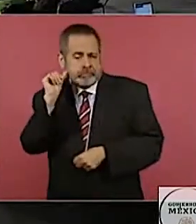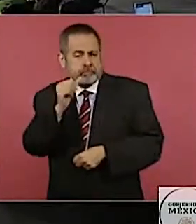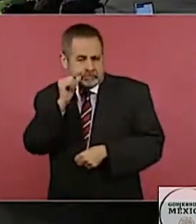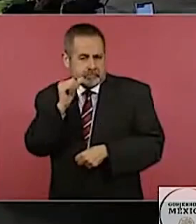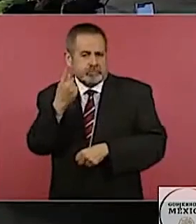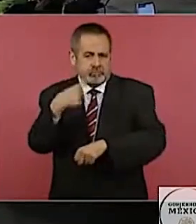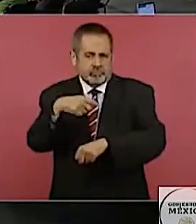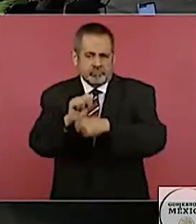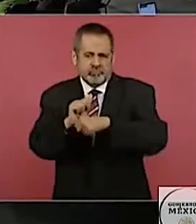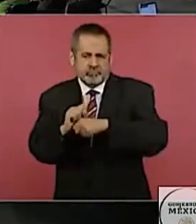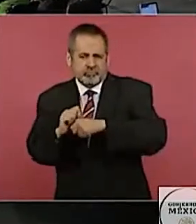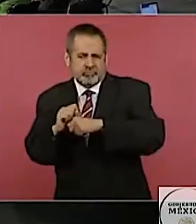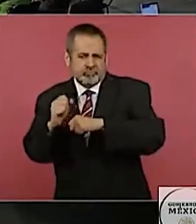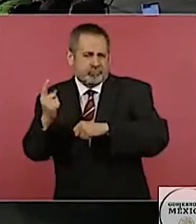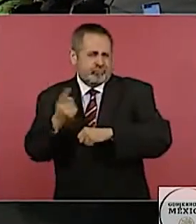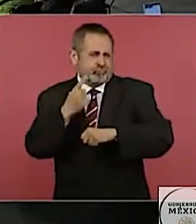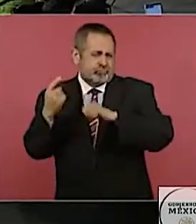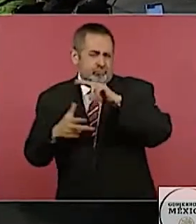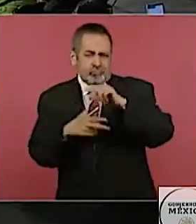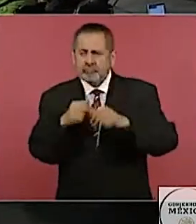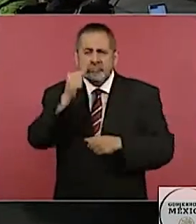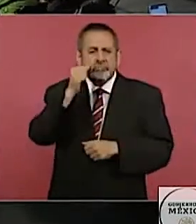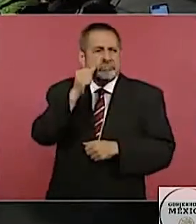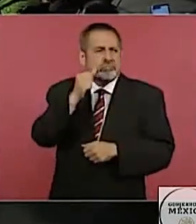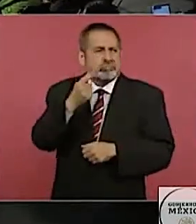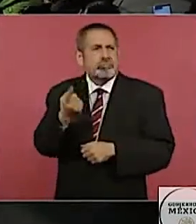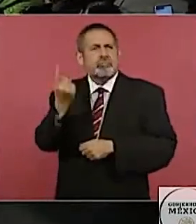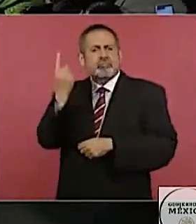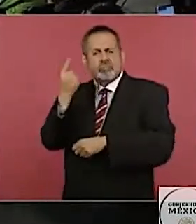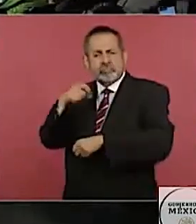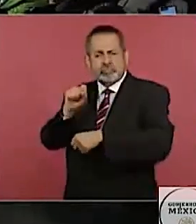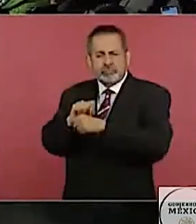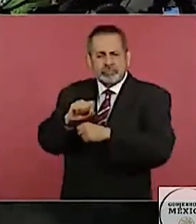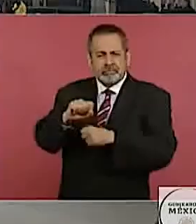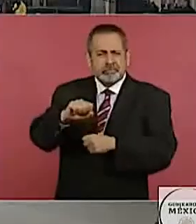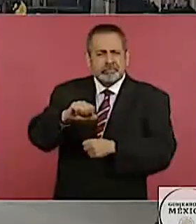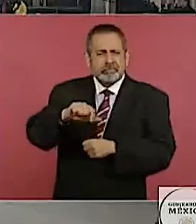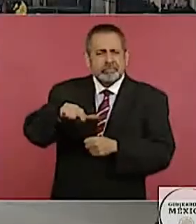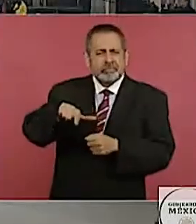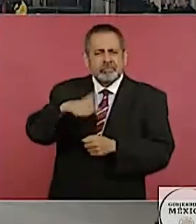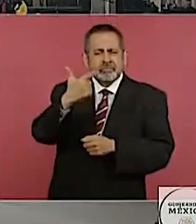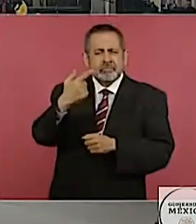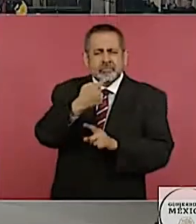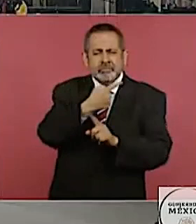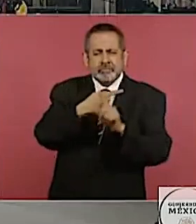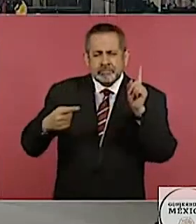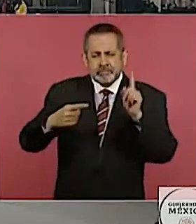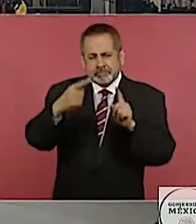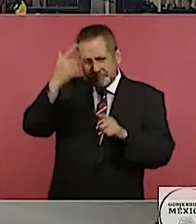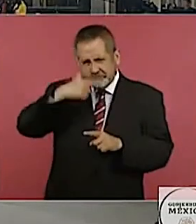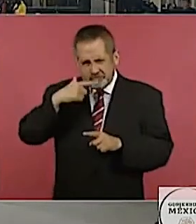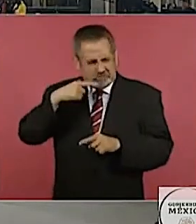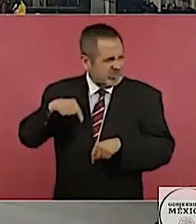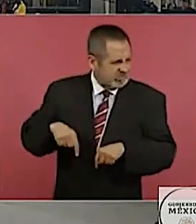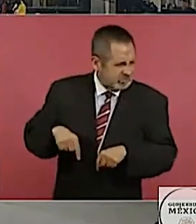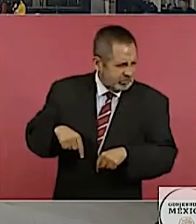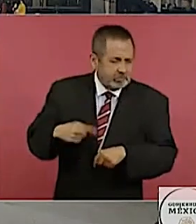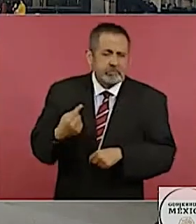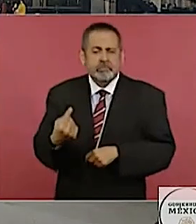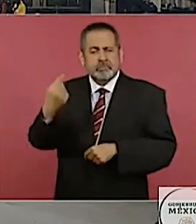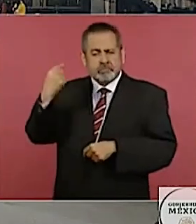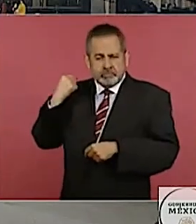ayer entró a las 12:30 de la noche de hoy hace